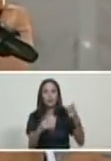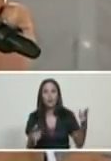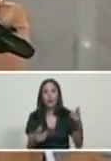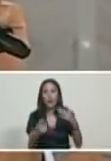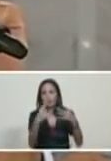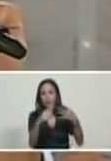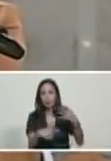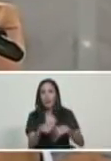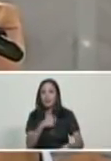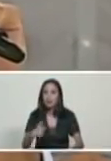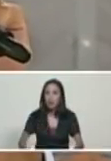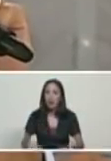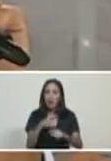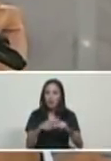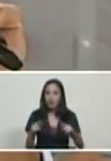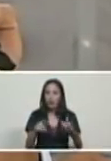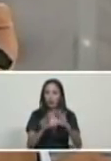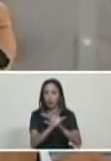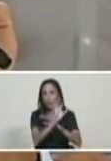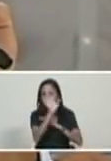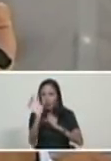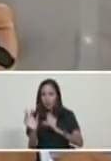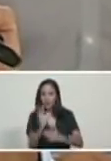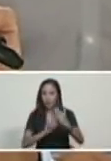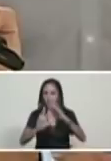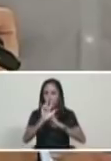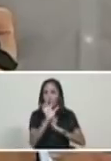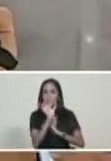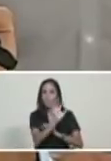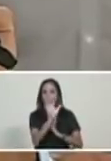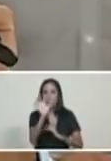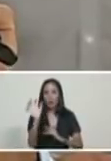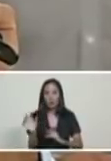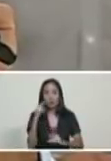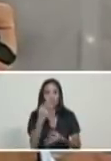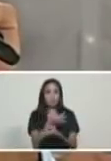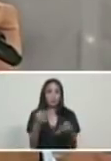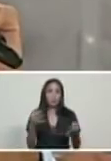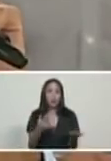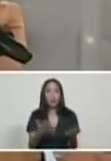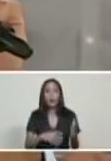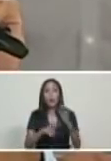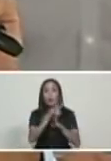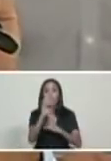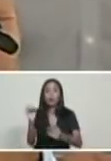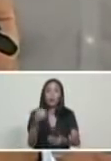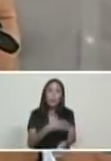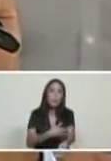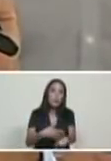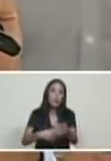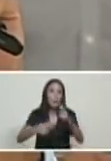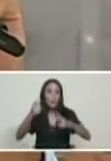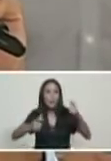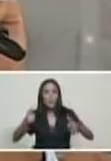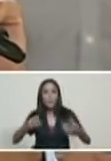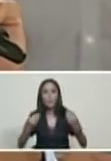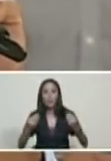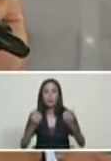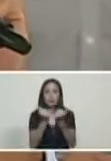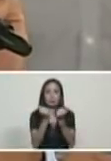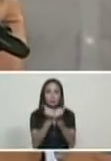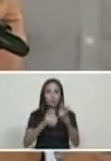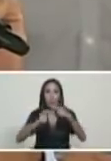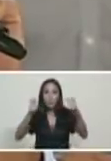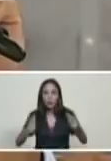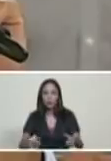en China, tres grandes provincias que entre todas suman más de 200 millones de habitantes. Fuimos con una delegación de